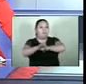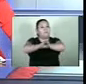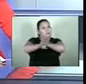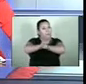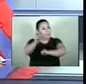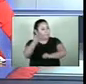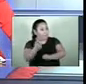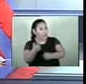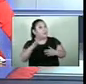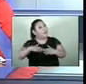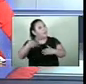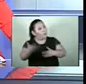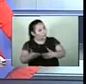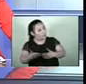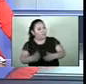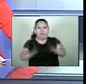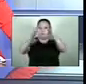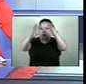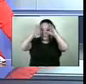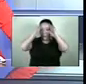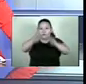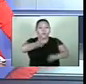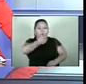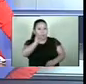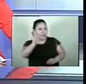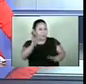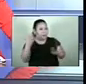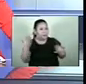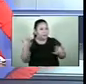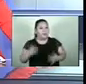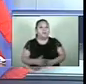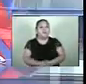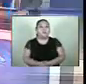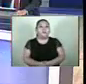pausa comercial. Los invitamos a que se queden con nosotros. Ya volvemos.